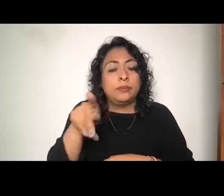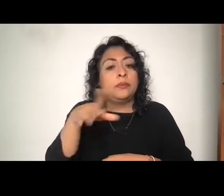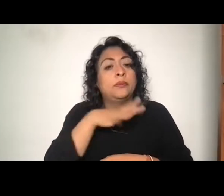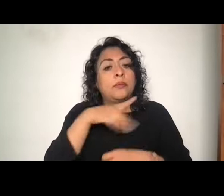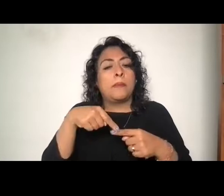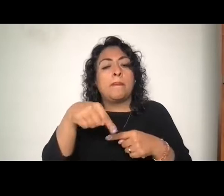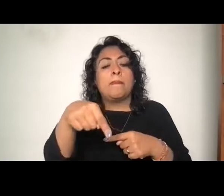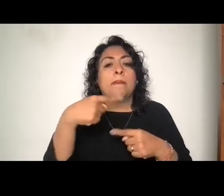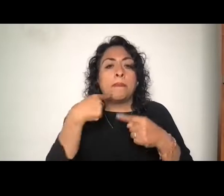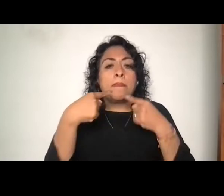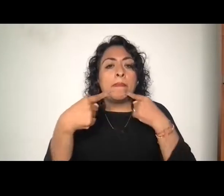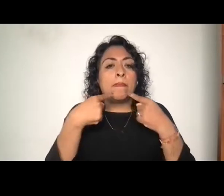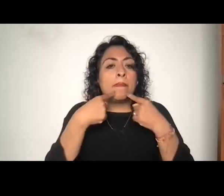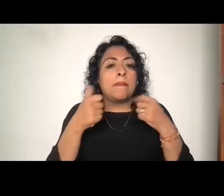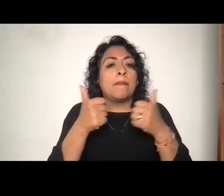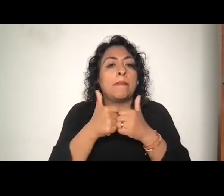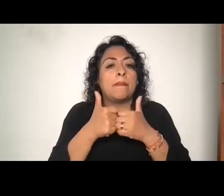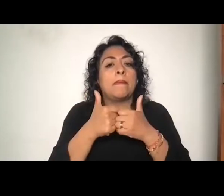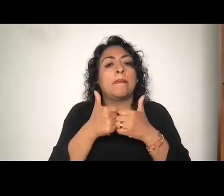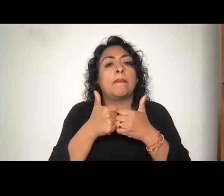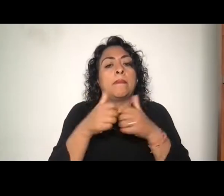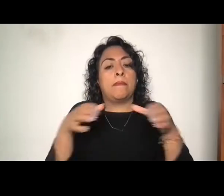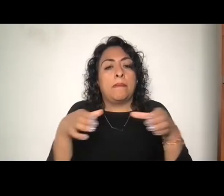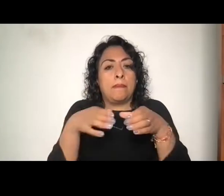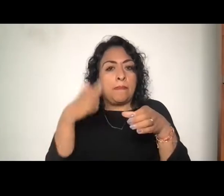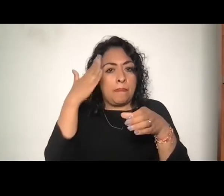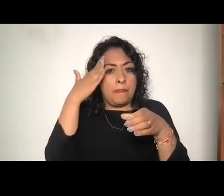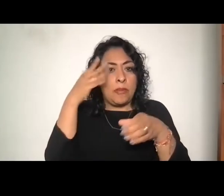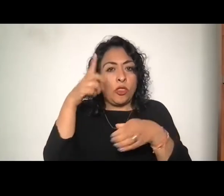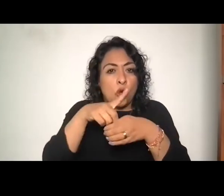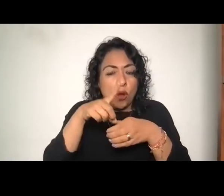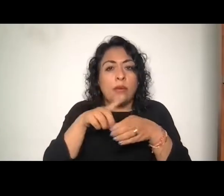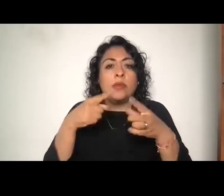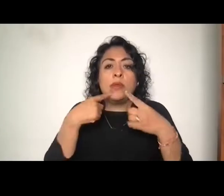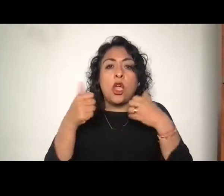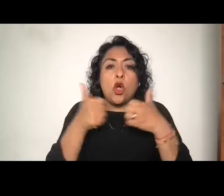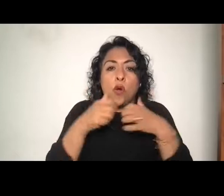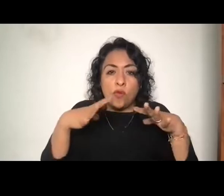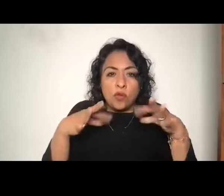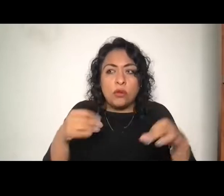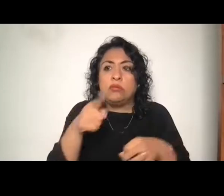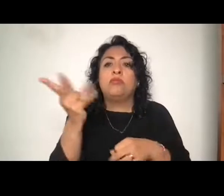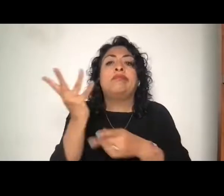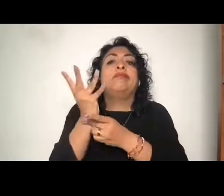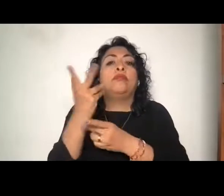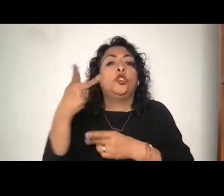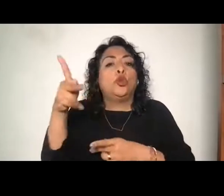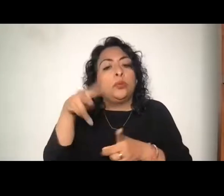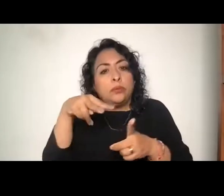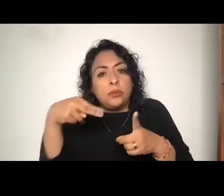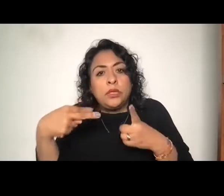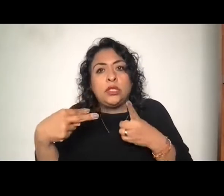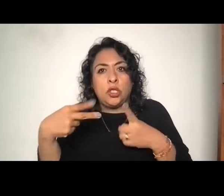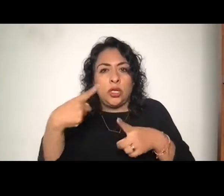un diálogo con entidades donantes y con fundaciones que nos digan cómo están viendo la situación, desde quienes donan